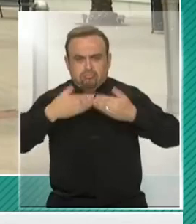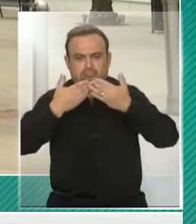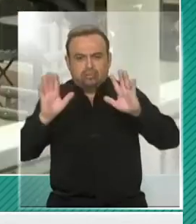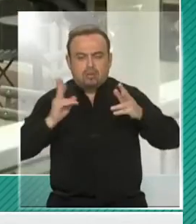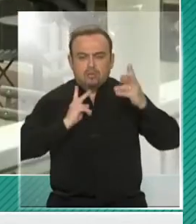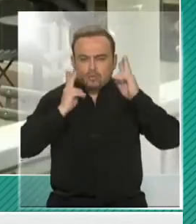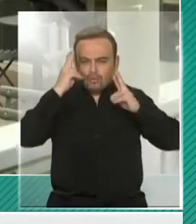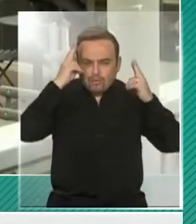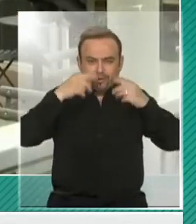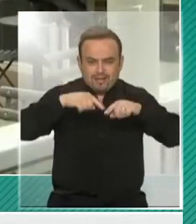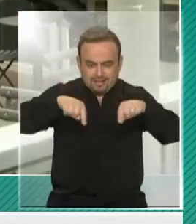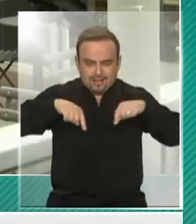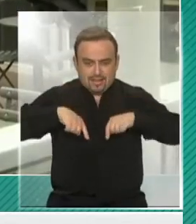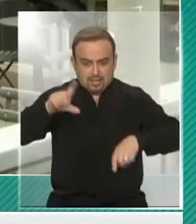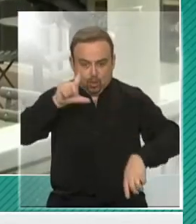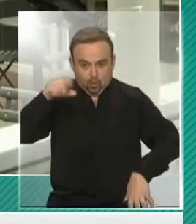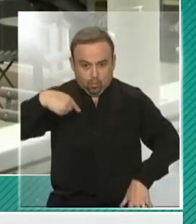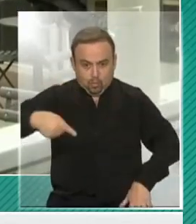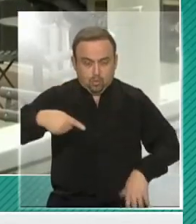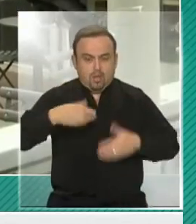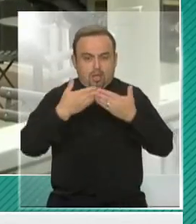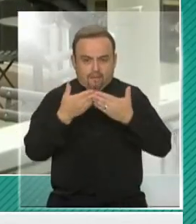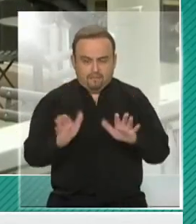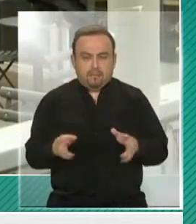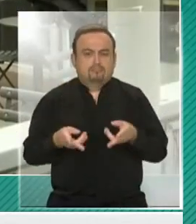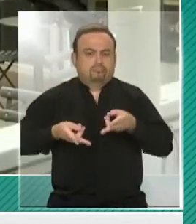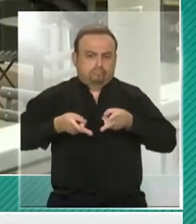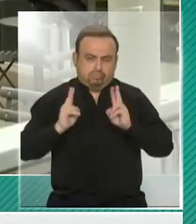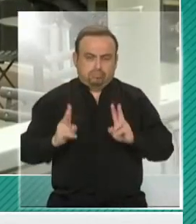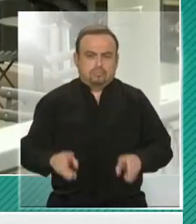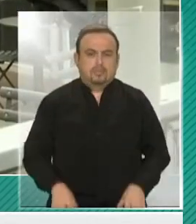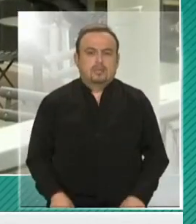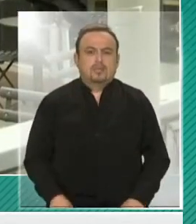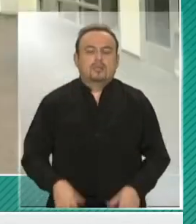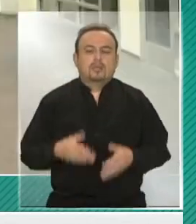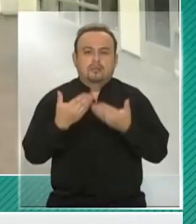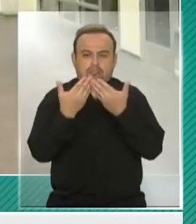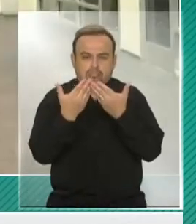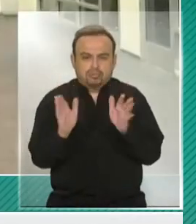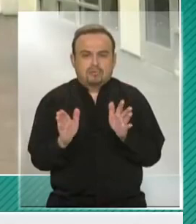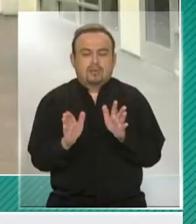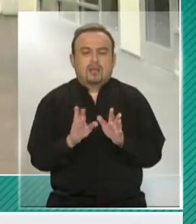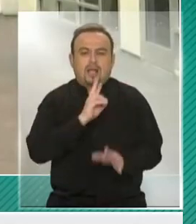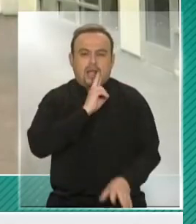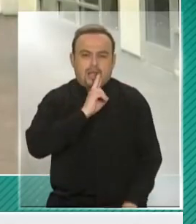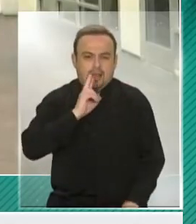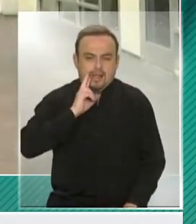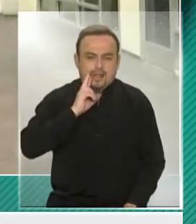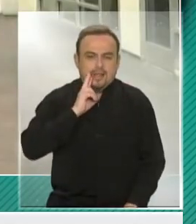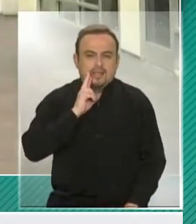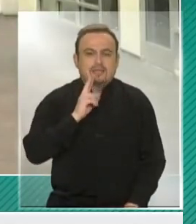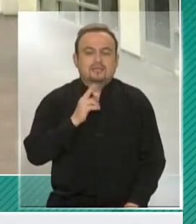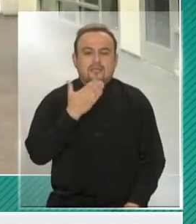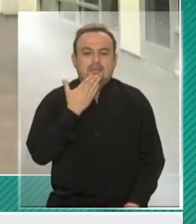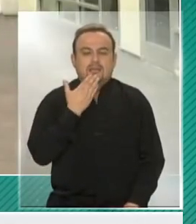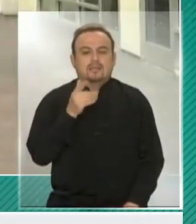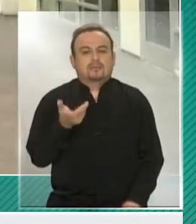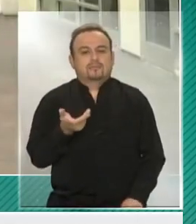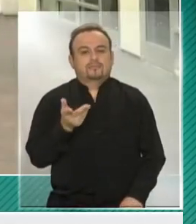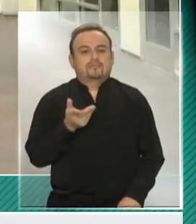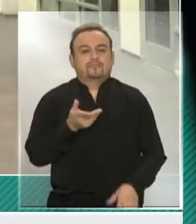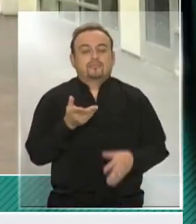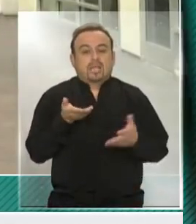peluquerías también para el día lunes va a estar autorizado que se reabran los restoranes y que también